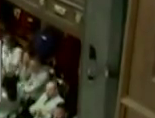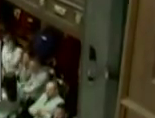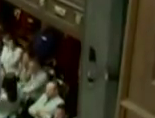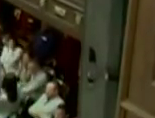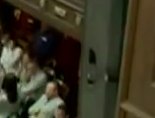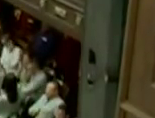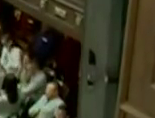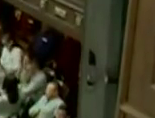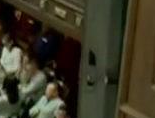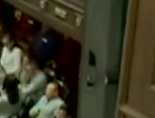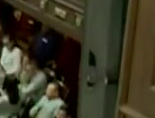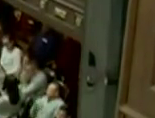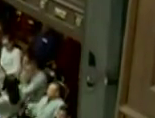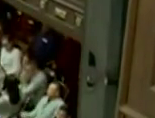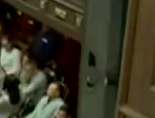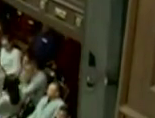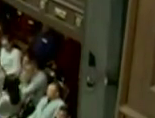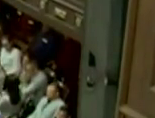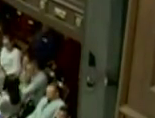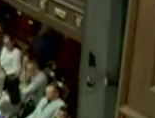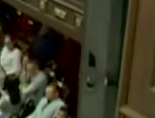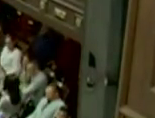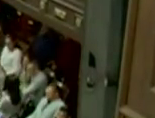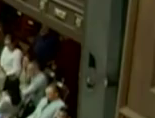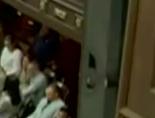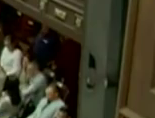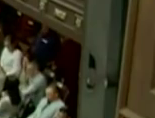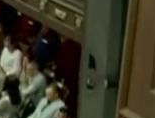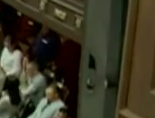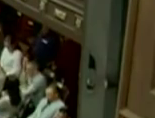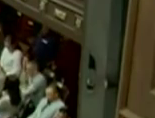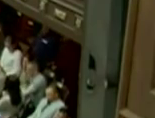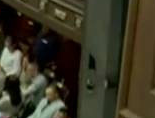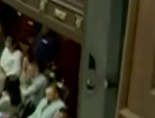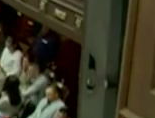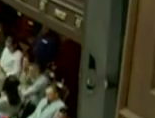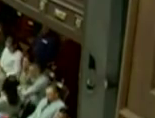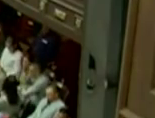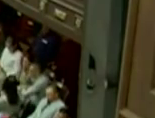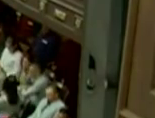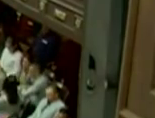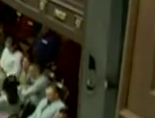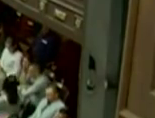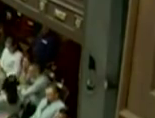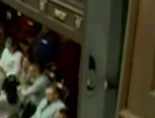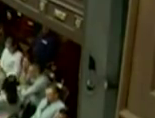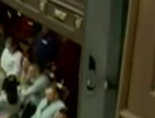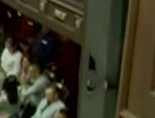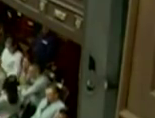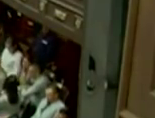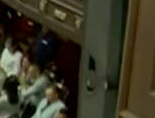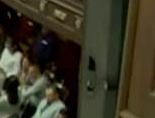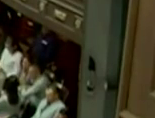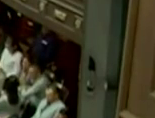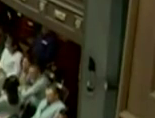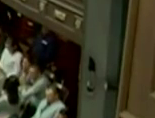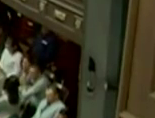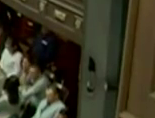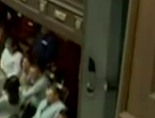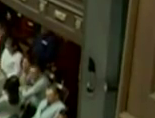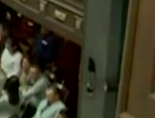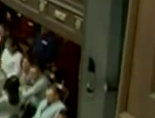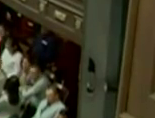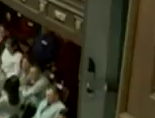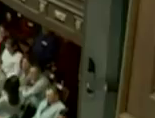plenipotenciario, el nuevo presidente de esta instancia asegura que su única propuesta en la trinchera que se encuentre siempre será el